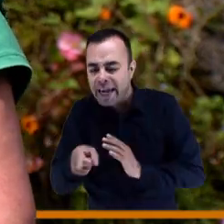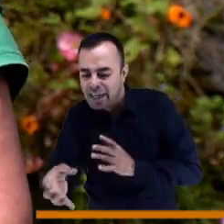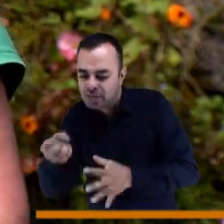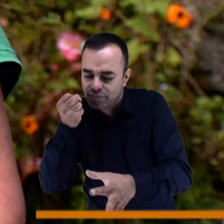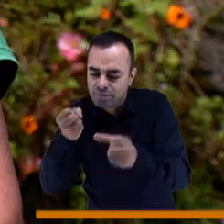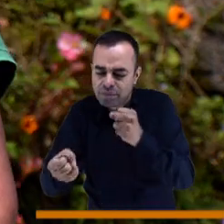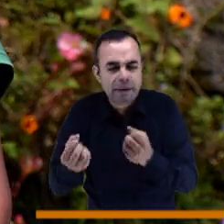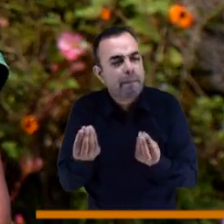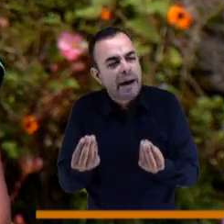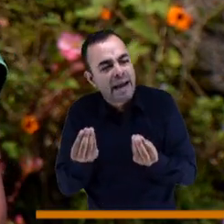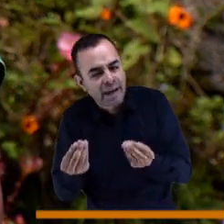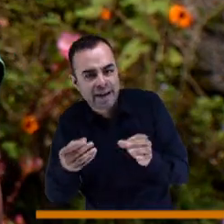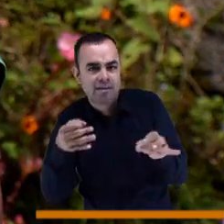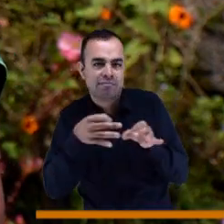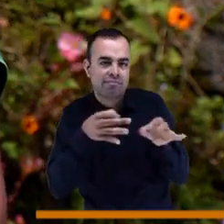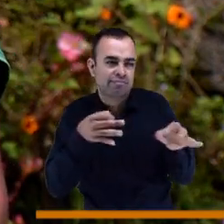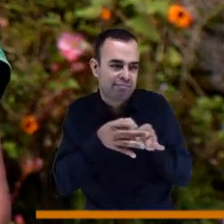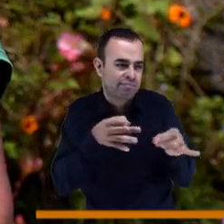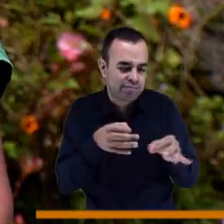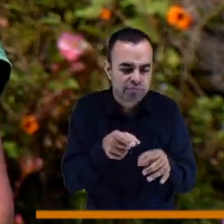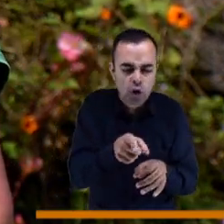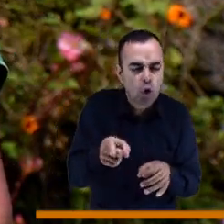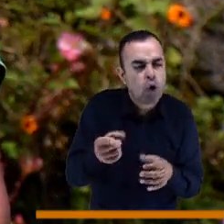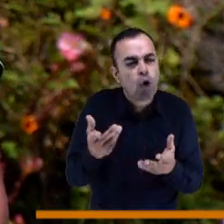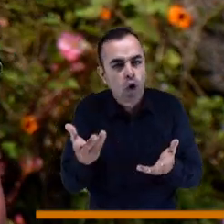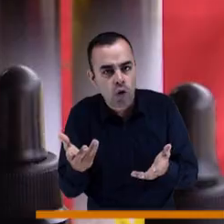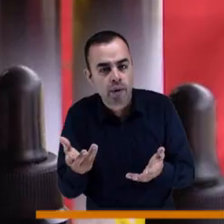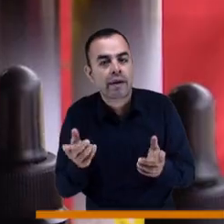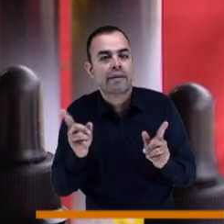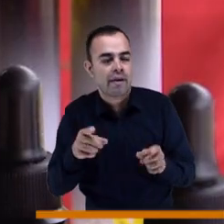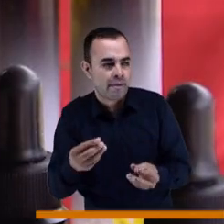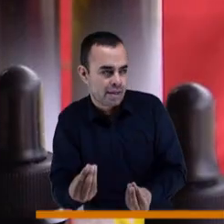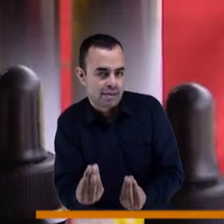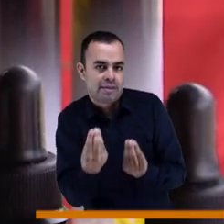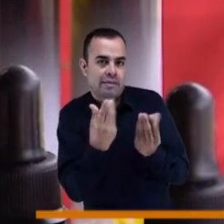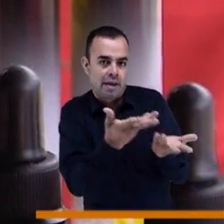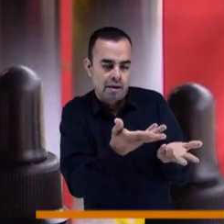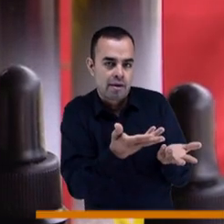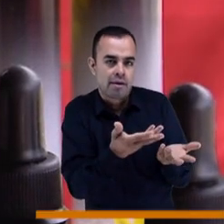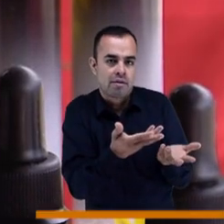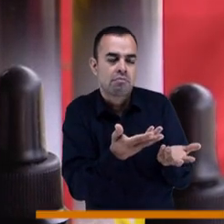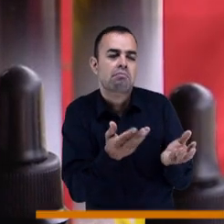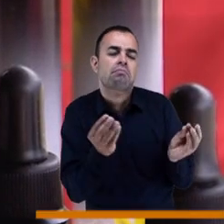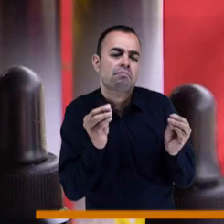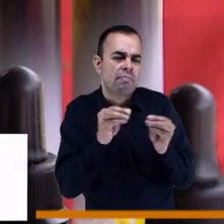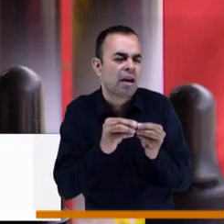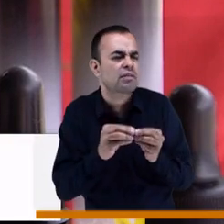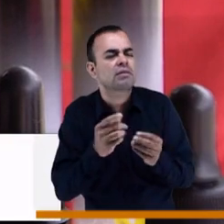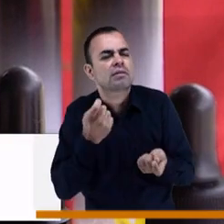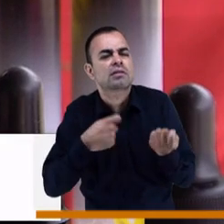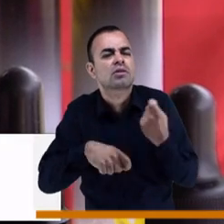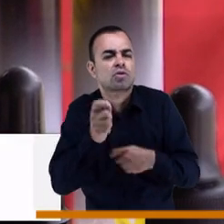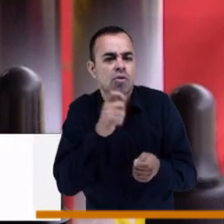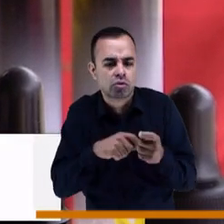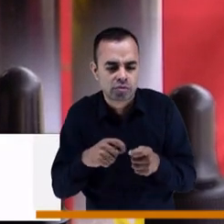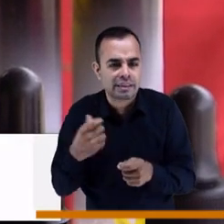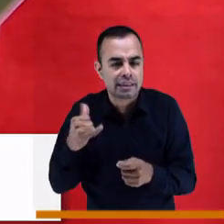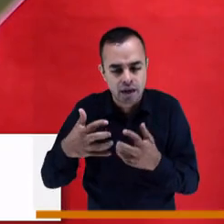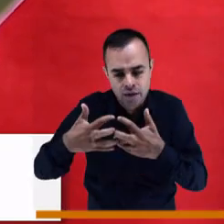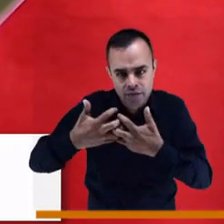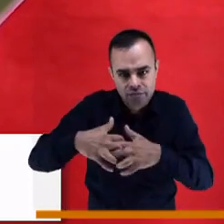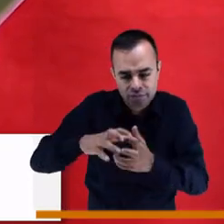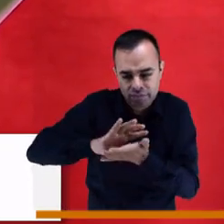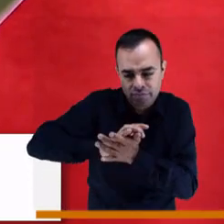las plantas, pero también les ofrecemos las plantas medicinales en fresco, pero también se las ofrecemos en